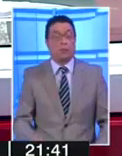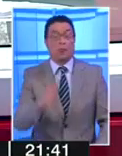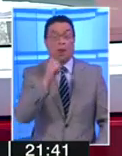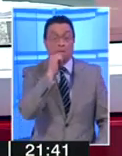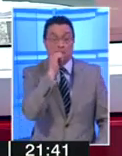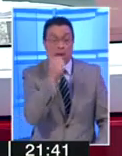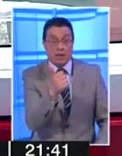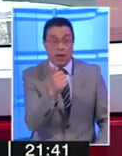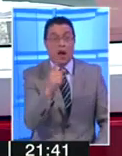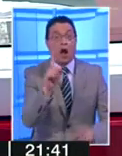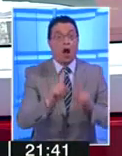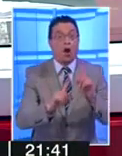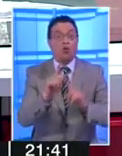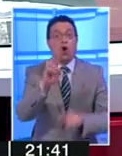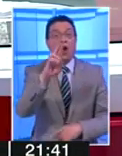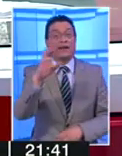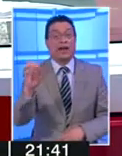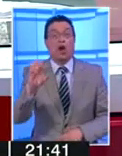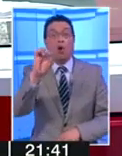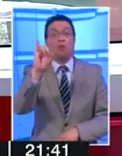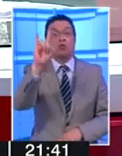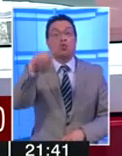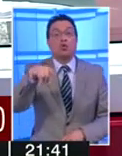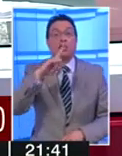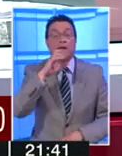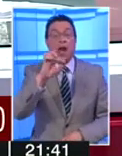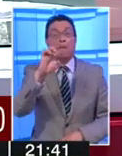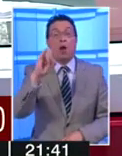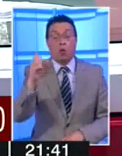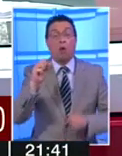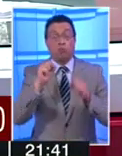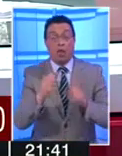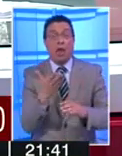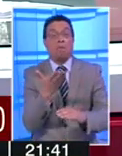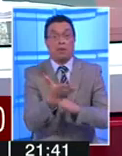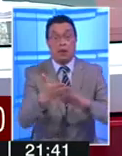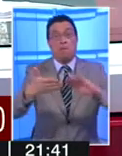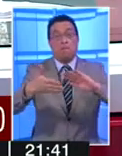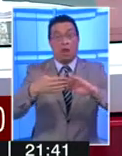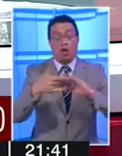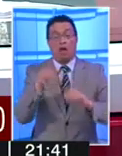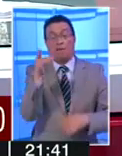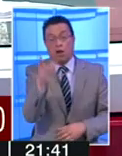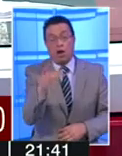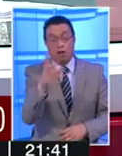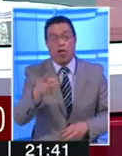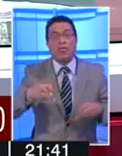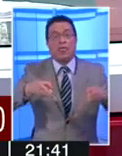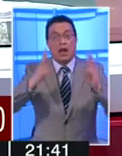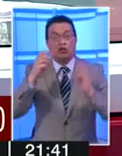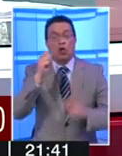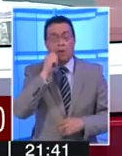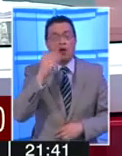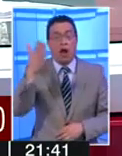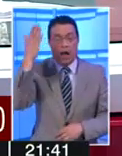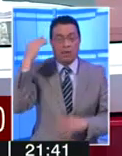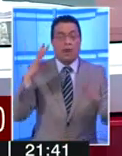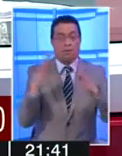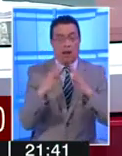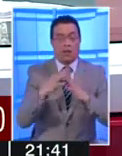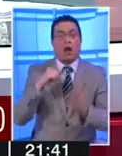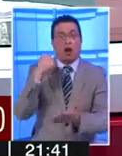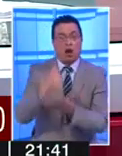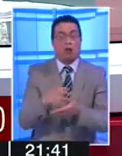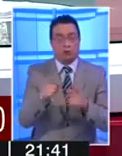Mañana, algunos reos del penal Punta Peuco podrían pedir perdón por las violaciones a los derechos humanos cometidas durante la dictadura, un acto